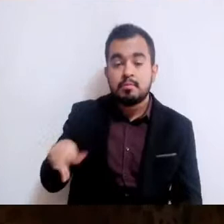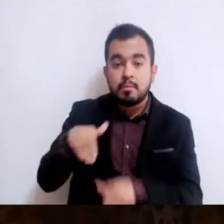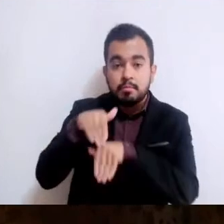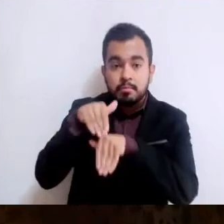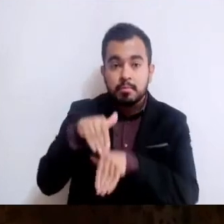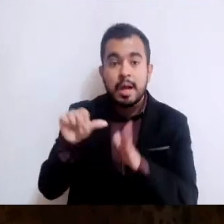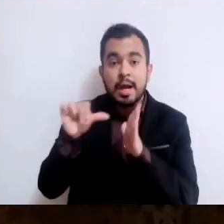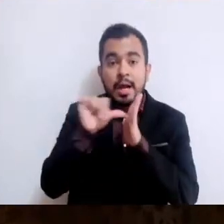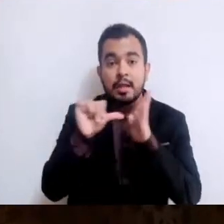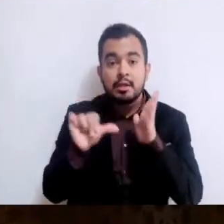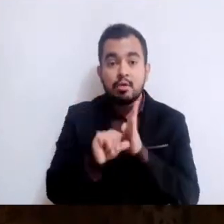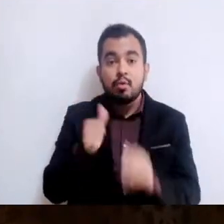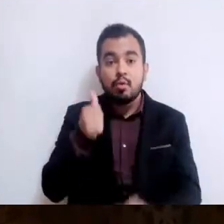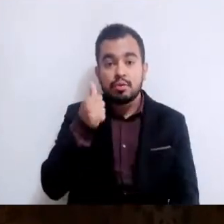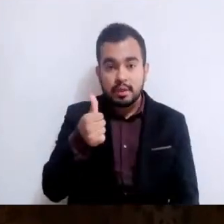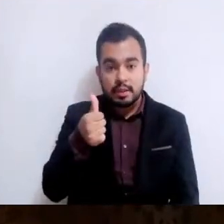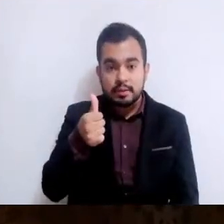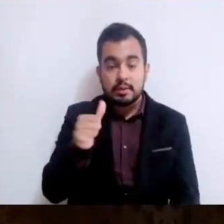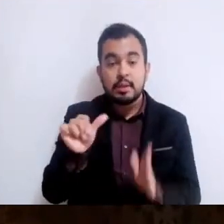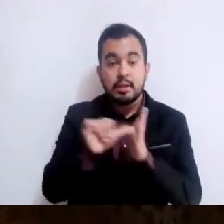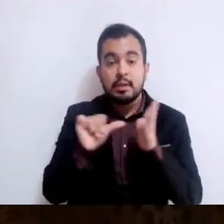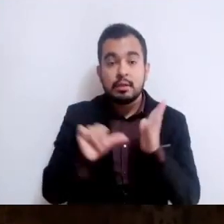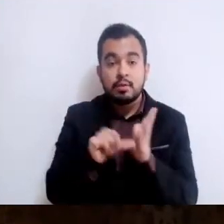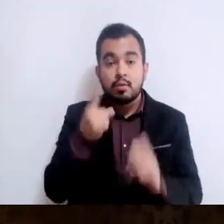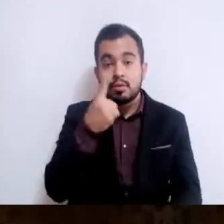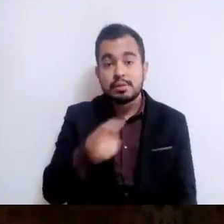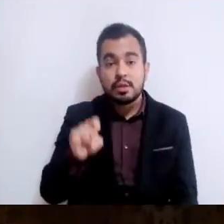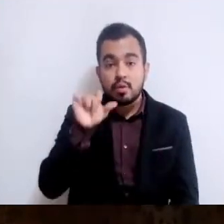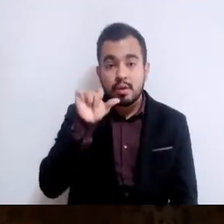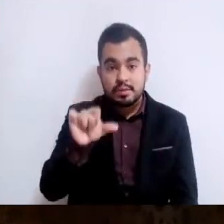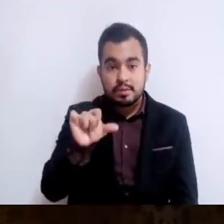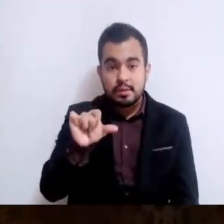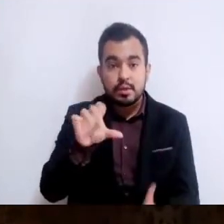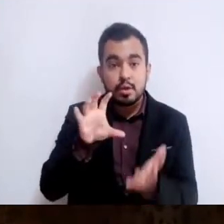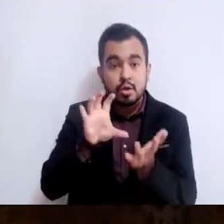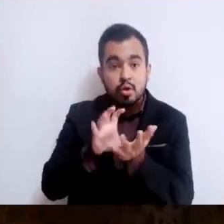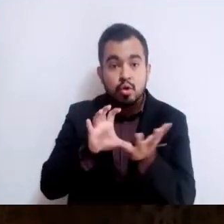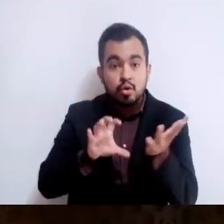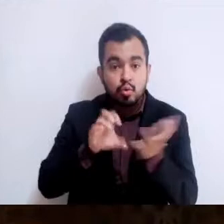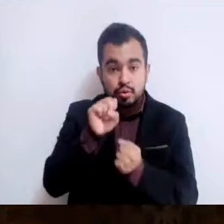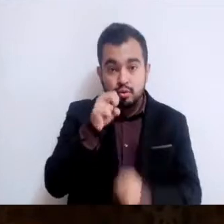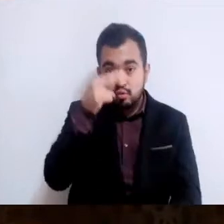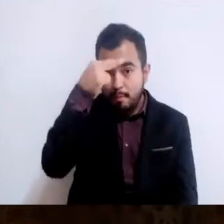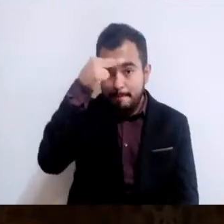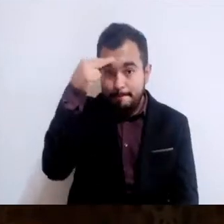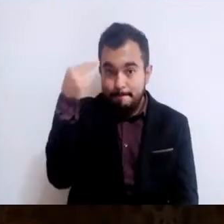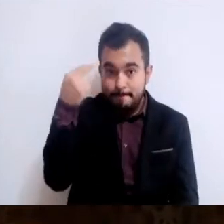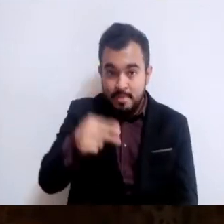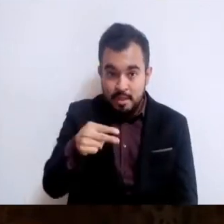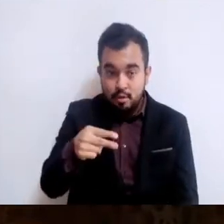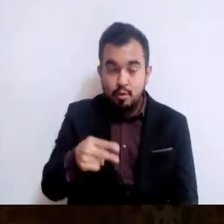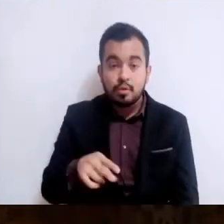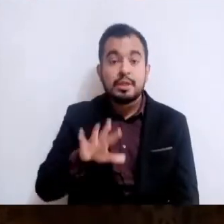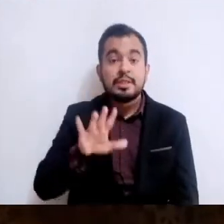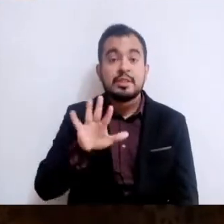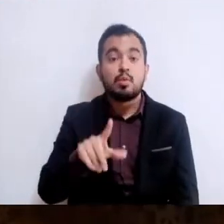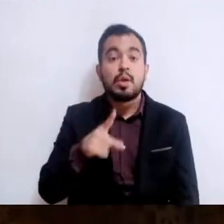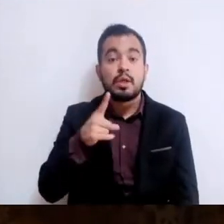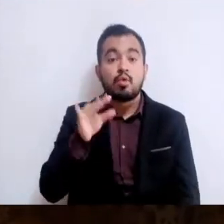y 116 de la Constitución de los Estados Unidos Mexicanos, el 51,